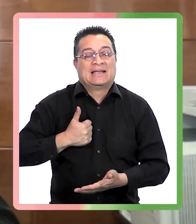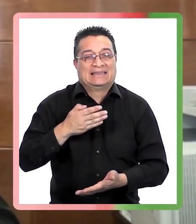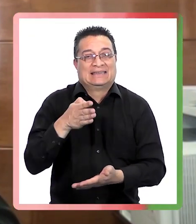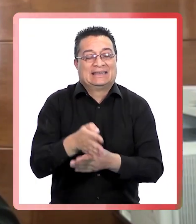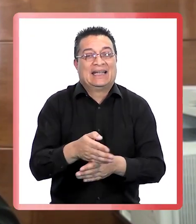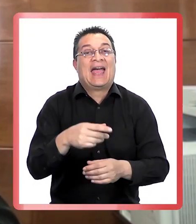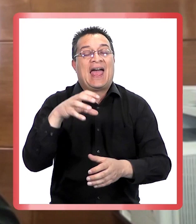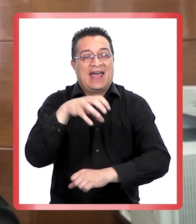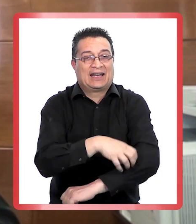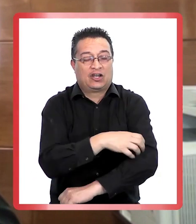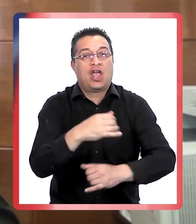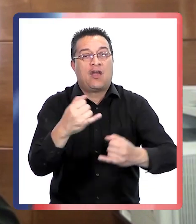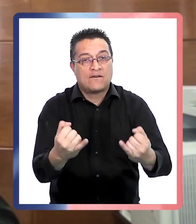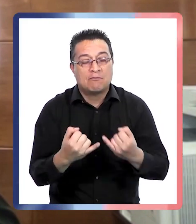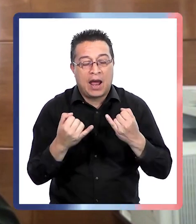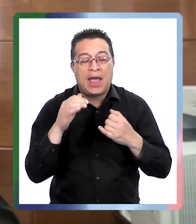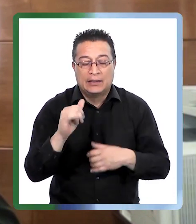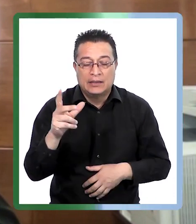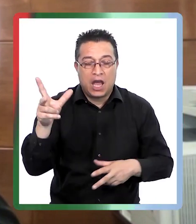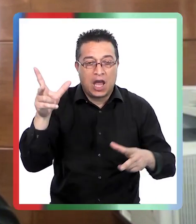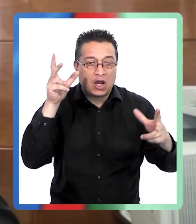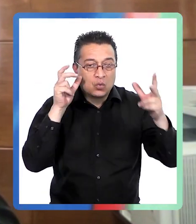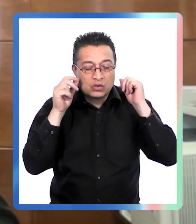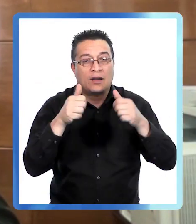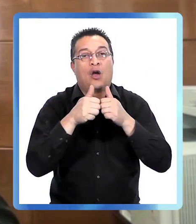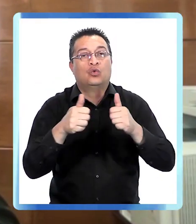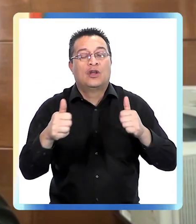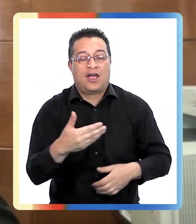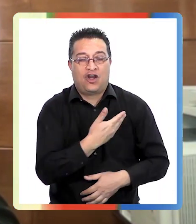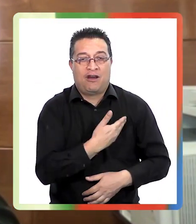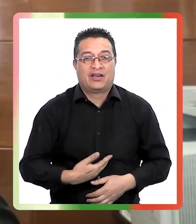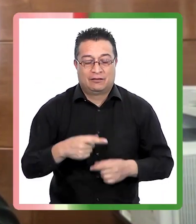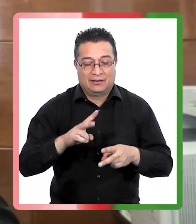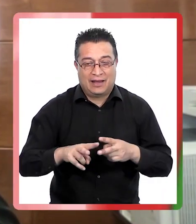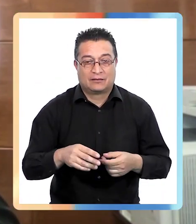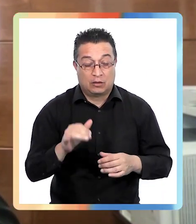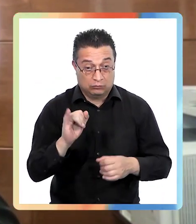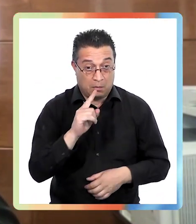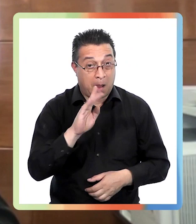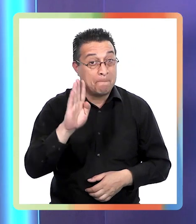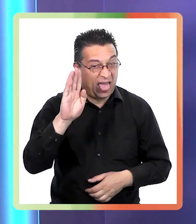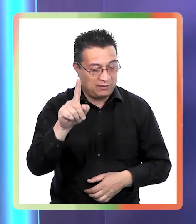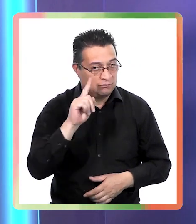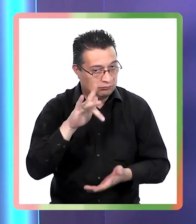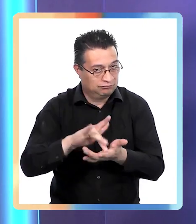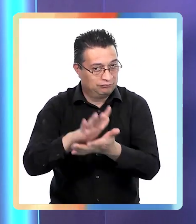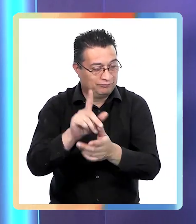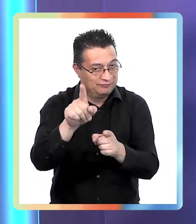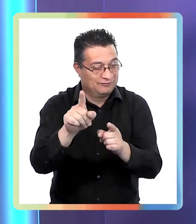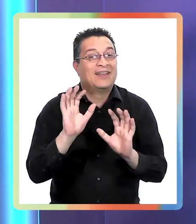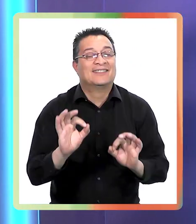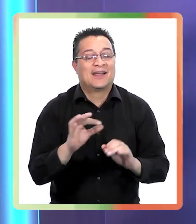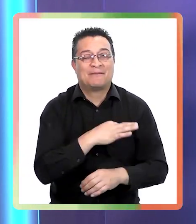regiones, informarles y además escucharles, que es lo principal que una autoridad de gobierno está llamada a hacer. Listo, le vamos a cobrar la palabra entonces.